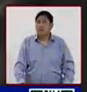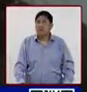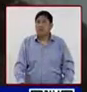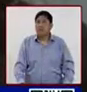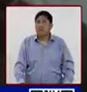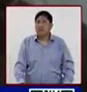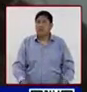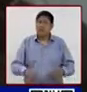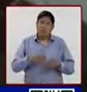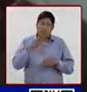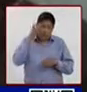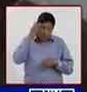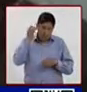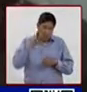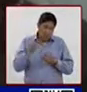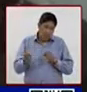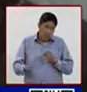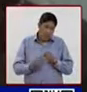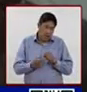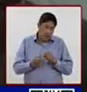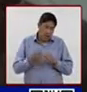Por Messenger me